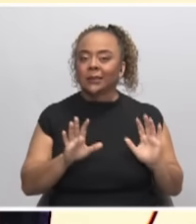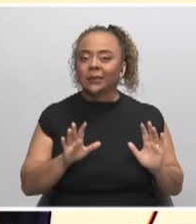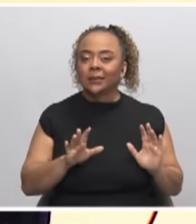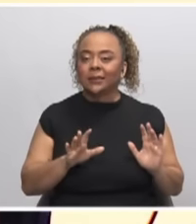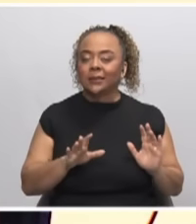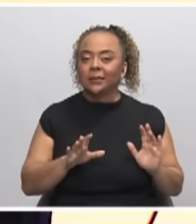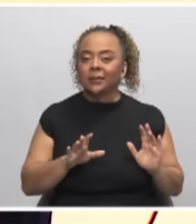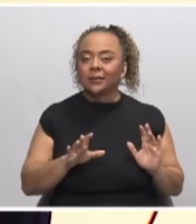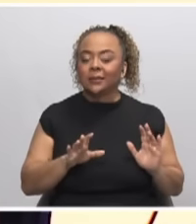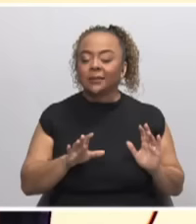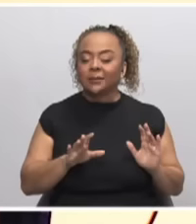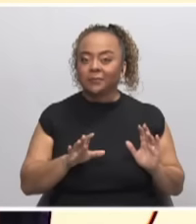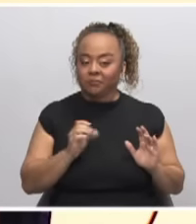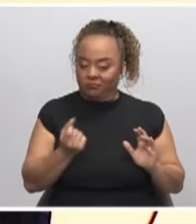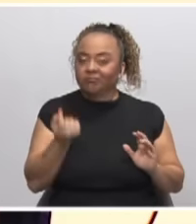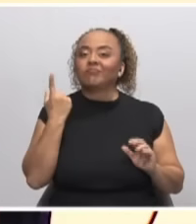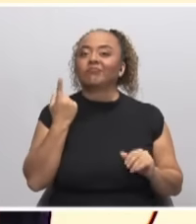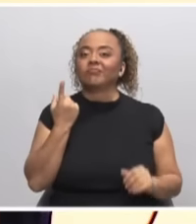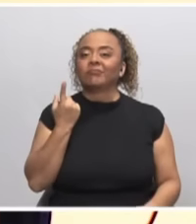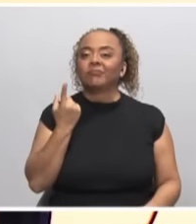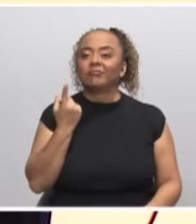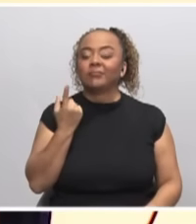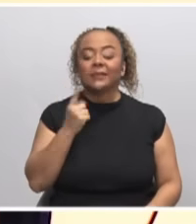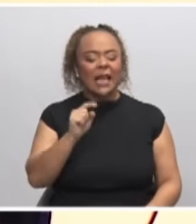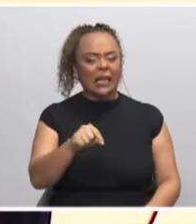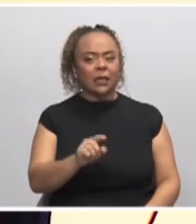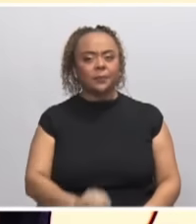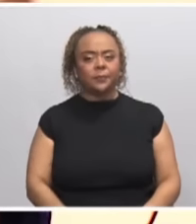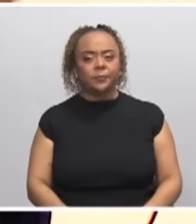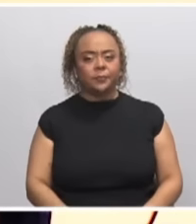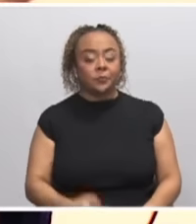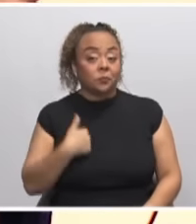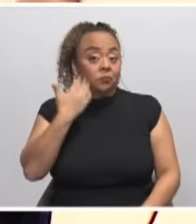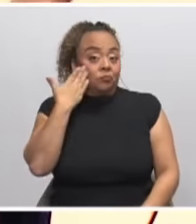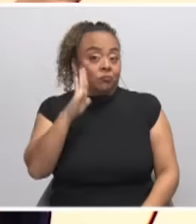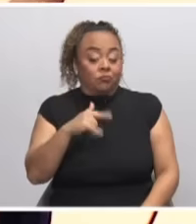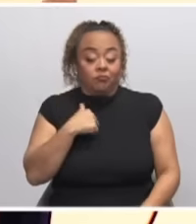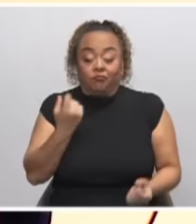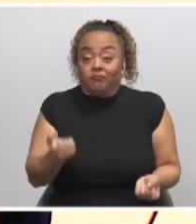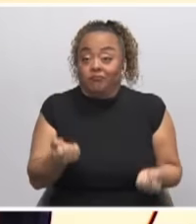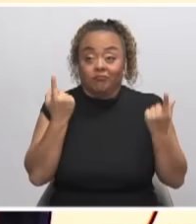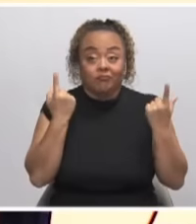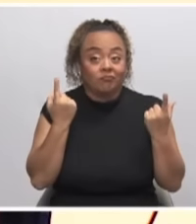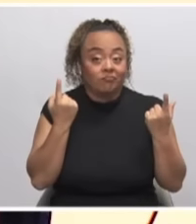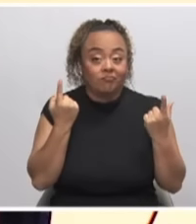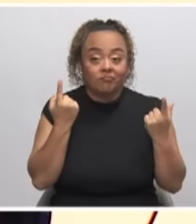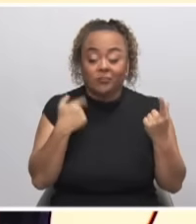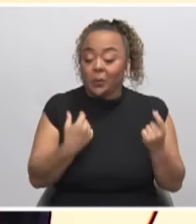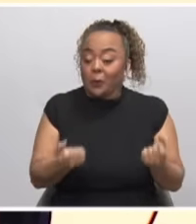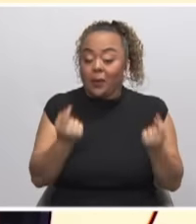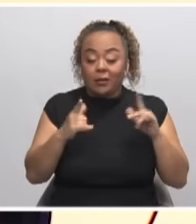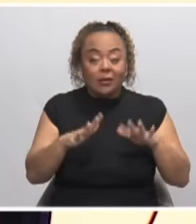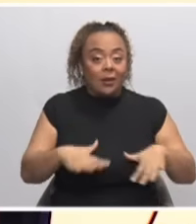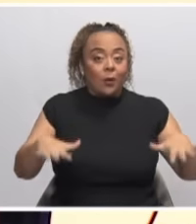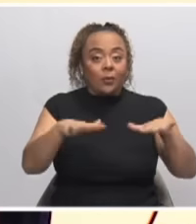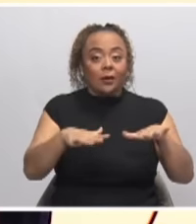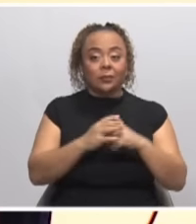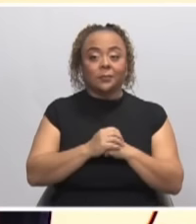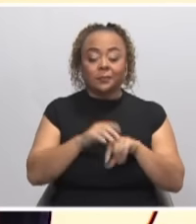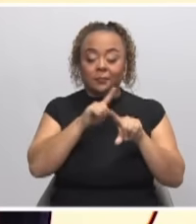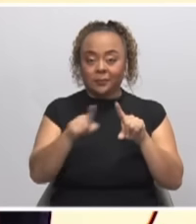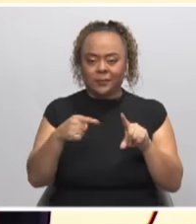uno lo lo entiende aquí no sé Yo no entendí el el el contexto pero lo